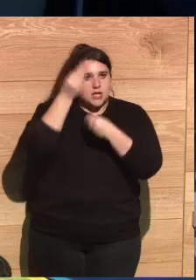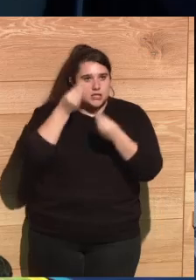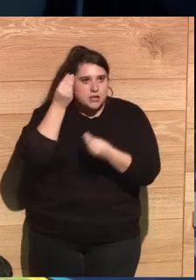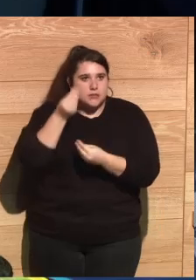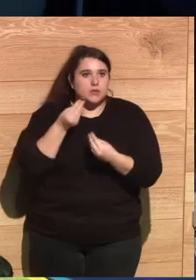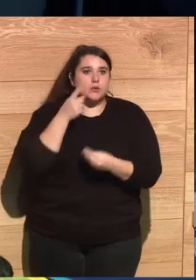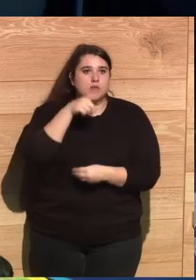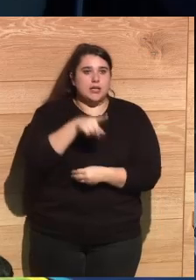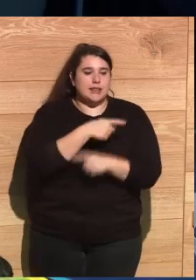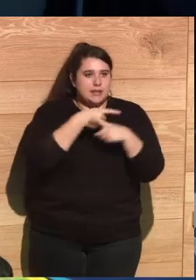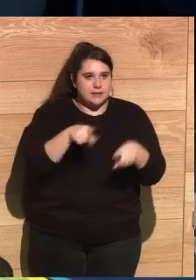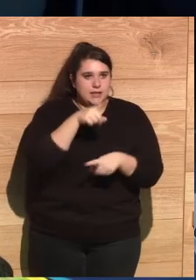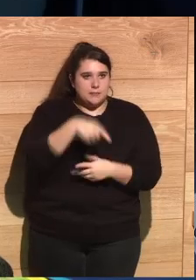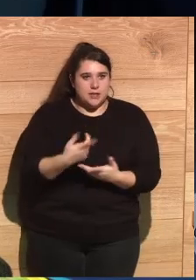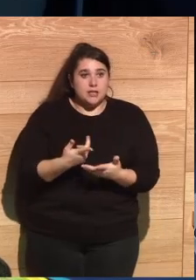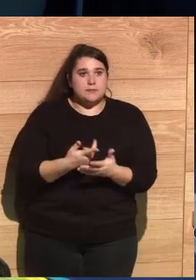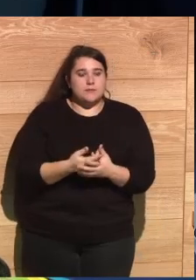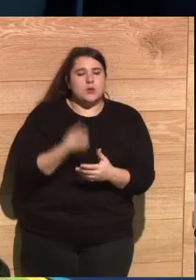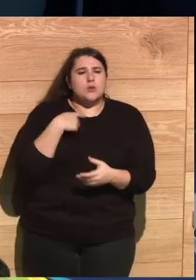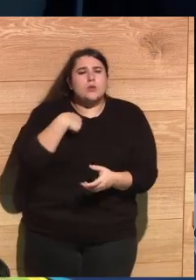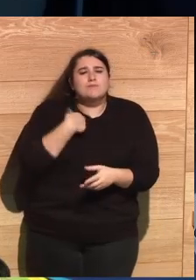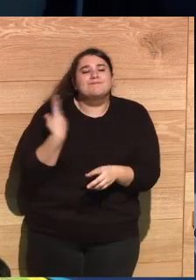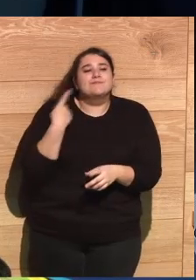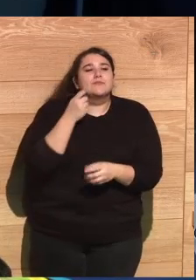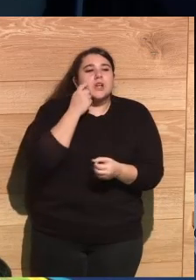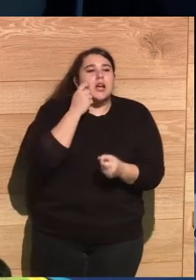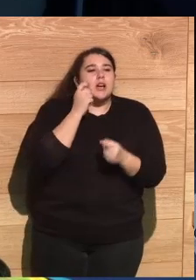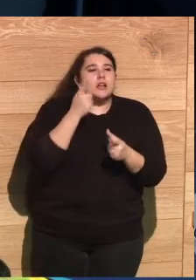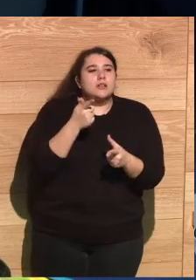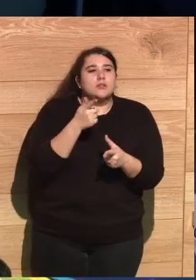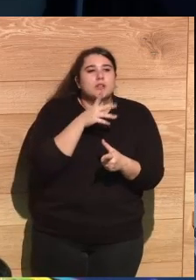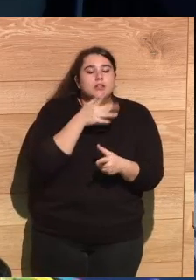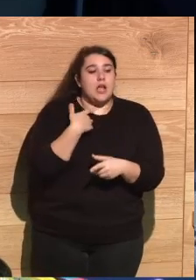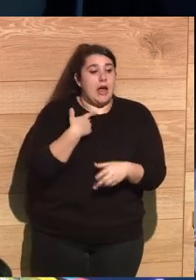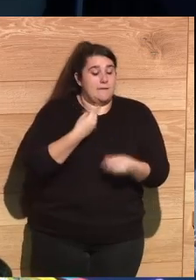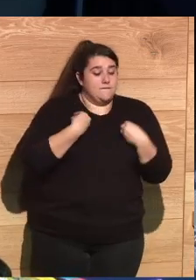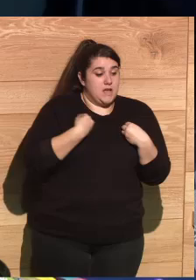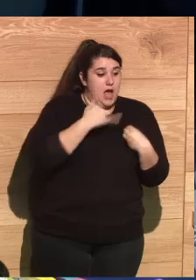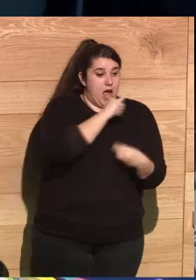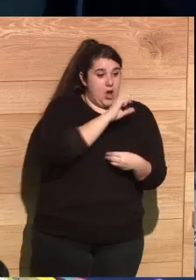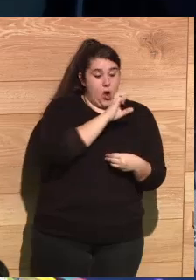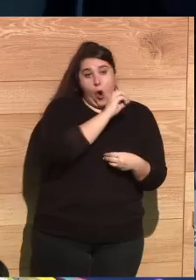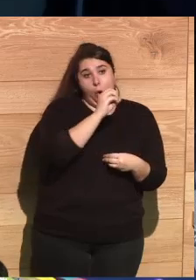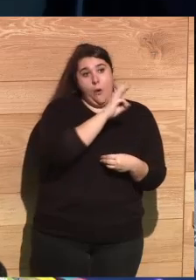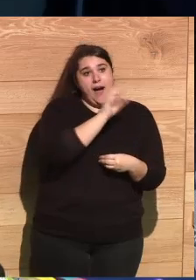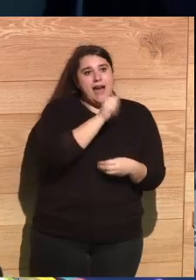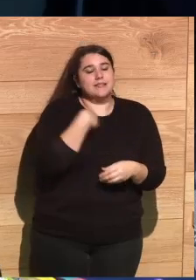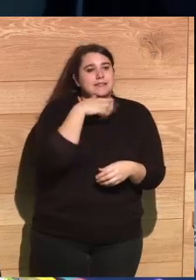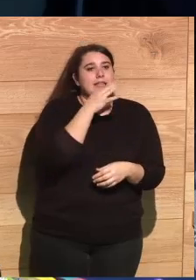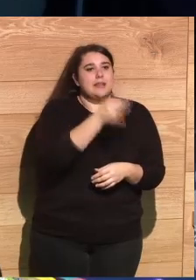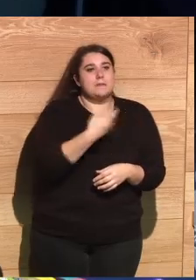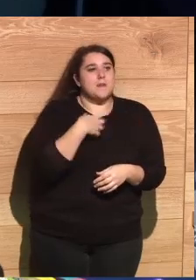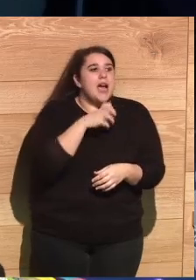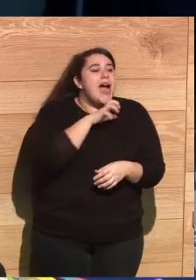los habitantes de Estados Unidos. Y eso lo noto viviendo en Iowa y viviendo en otras ciudades, en la